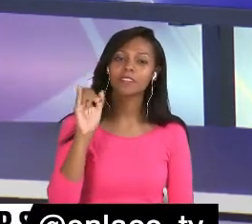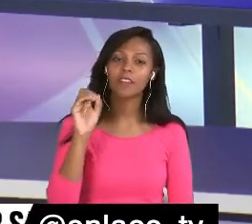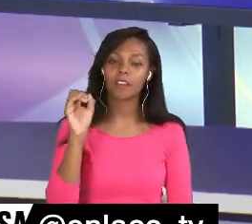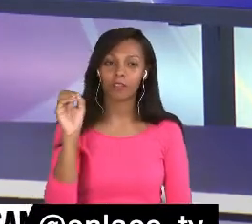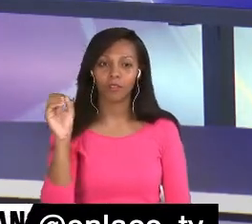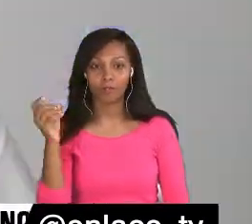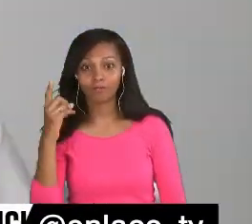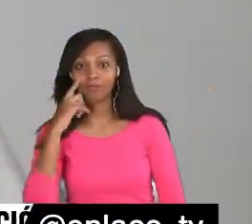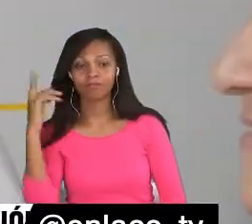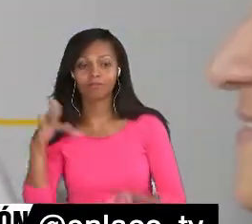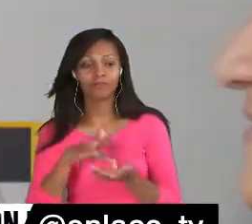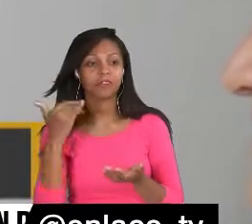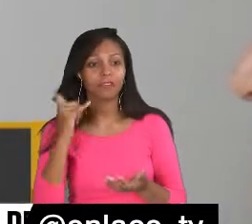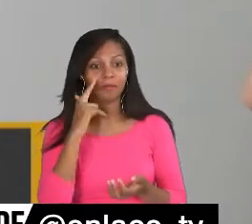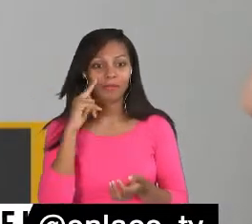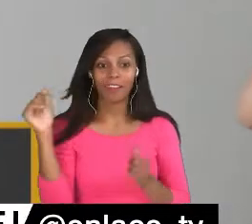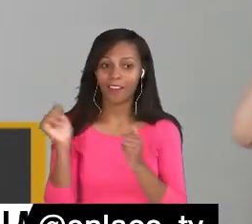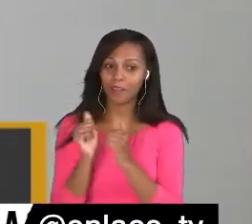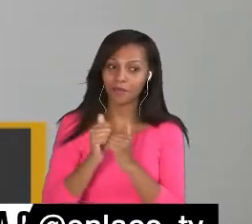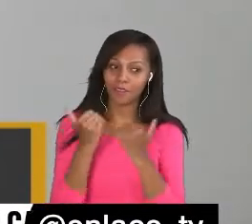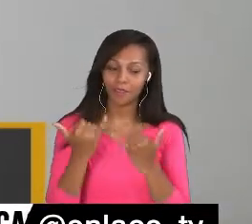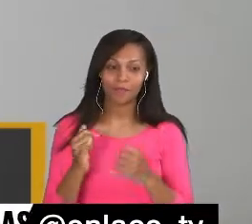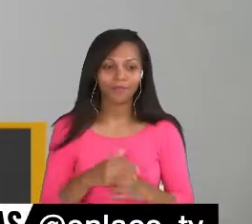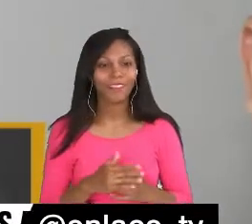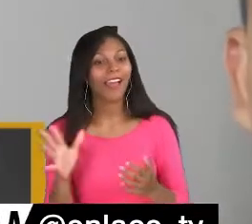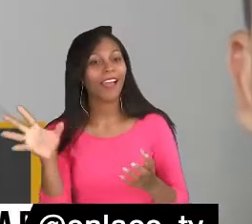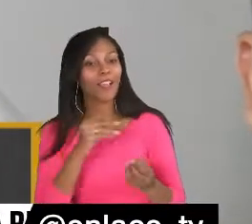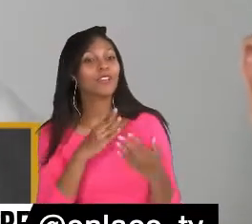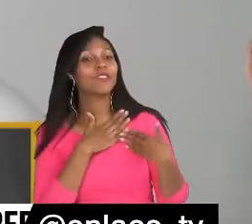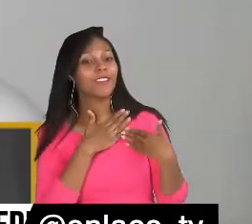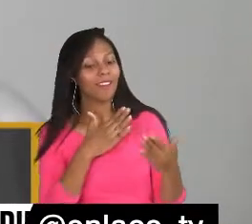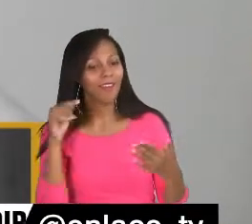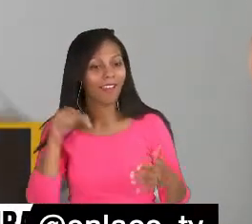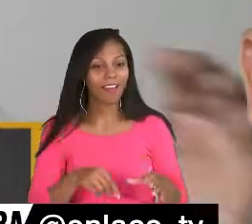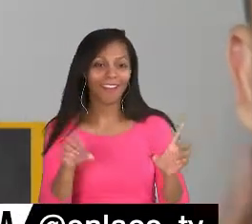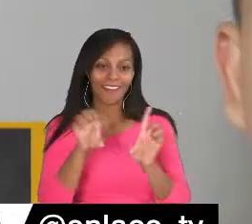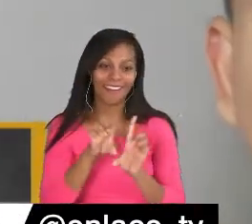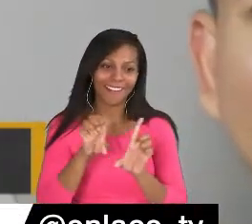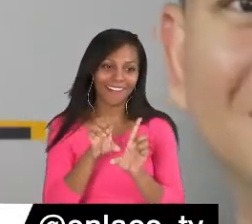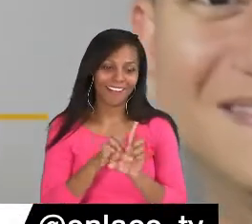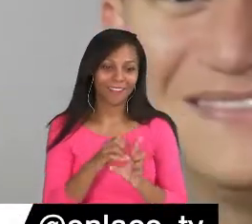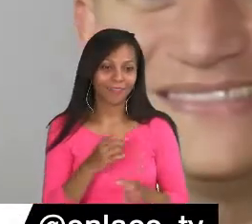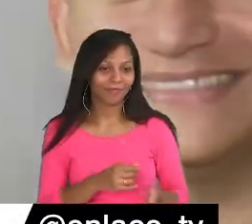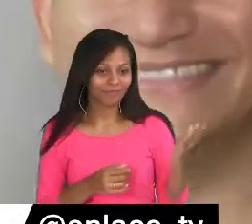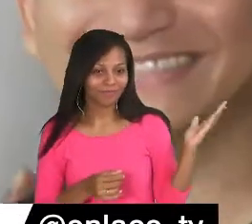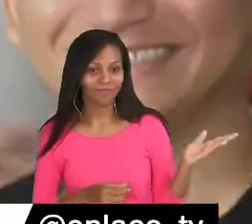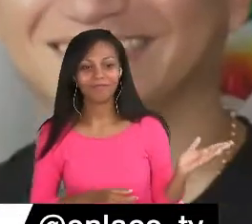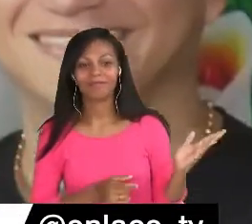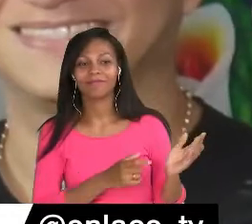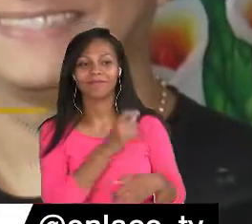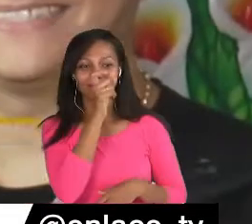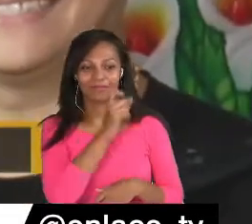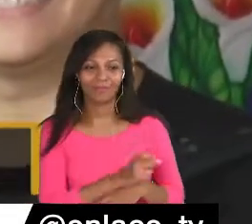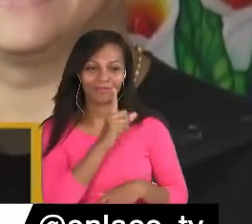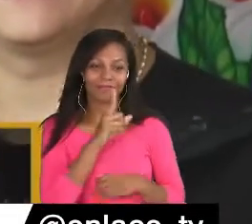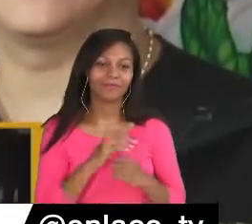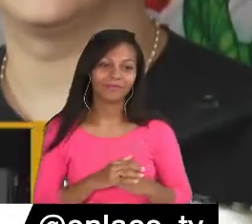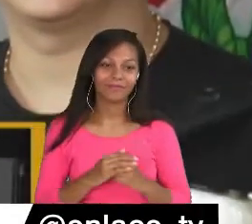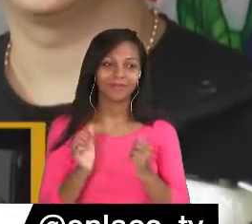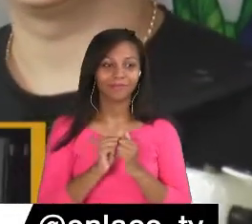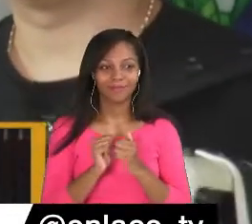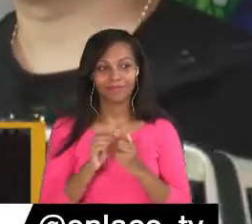adelante. Saludos, Paola, amable teleaudiencia de Enlaces Noticias. A esta hora, a este lado, un compadre mío, Javier Carberer, con Junior